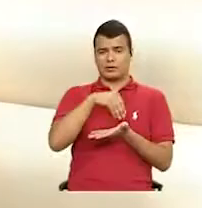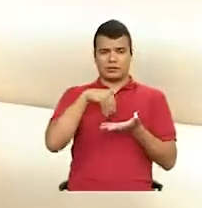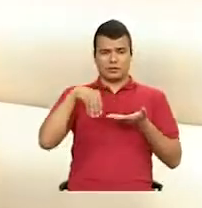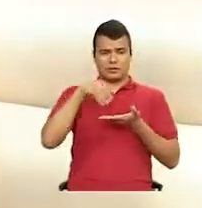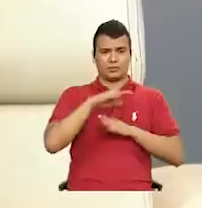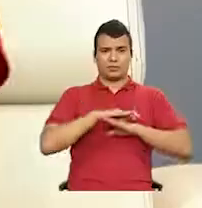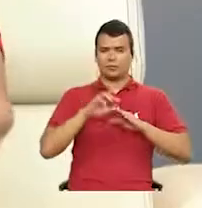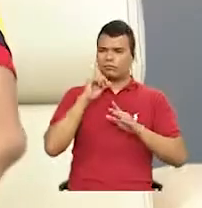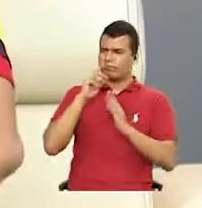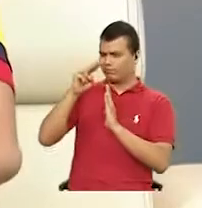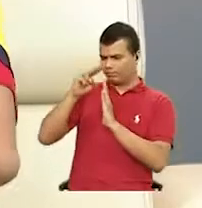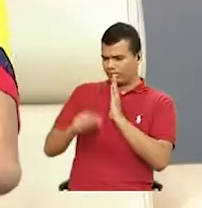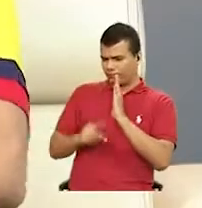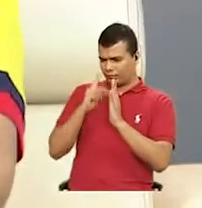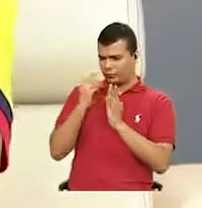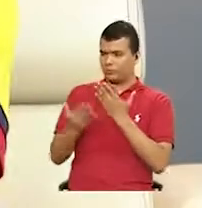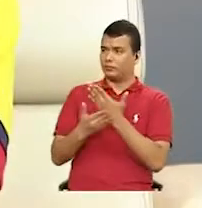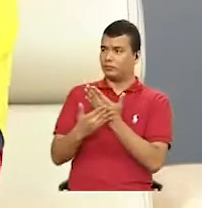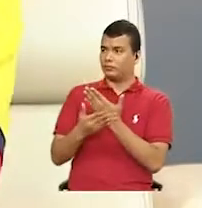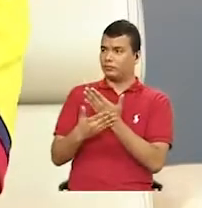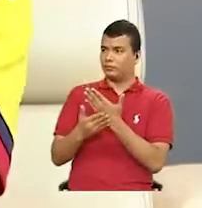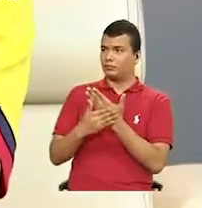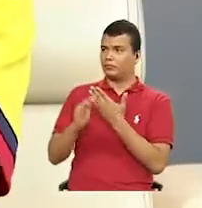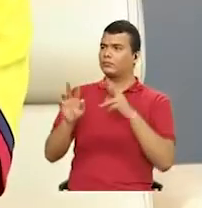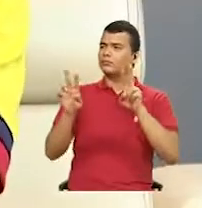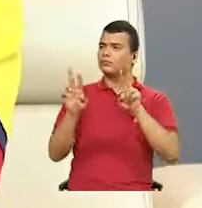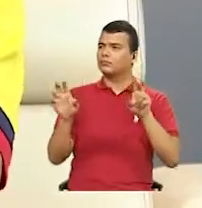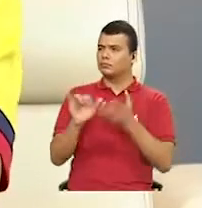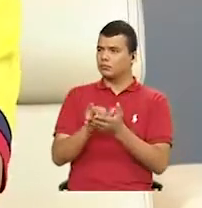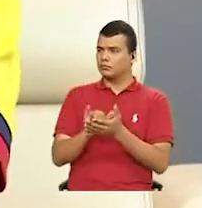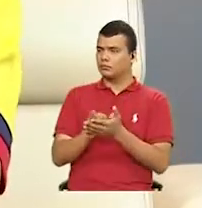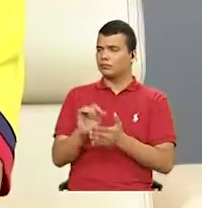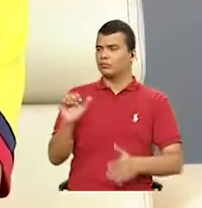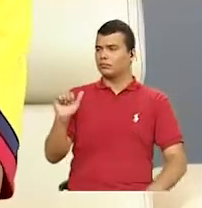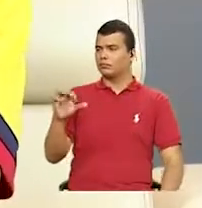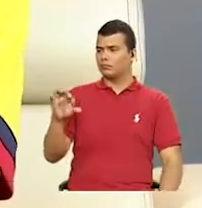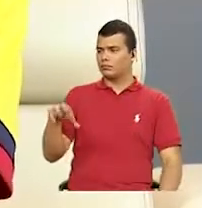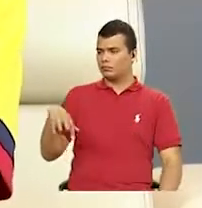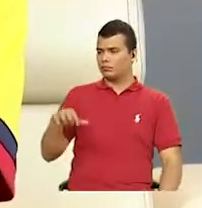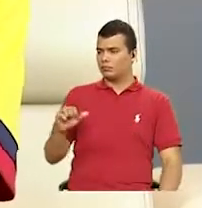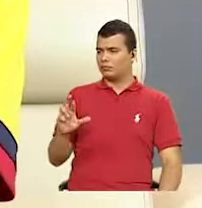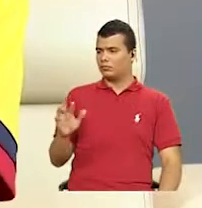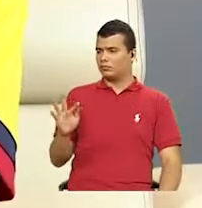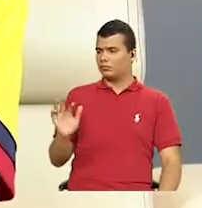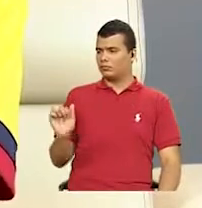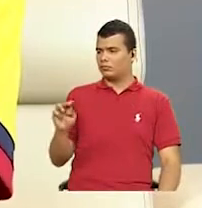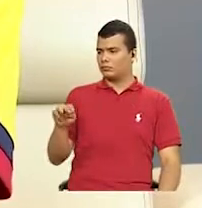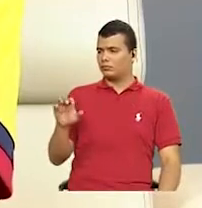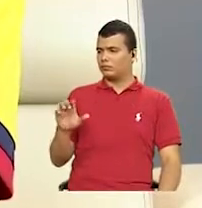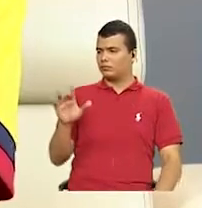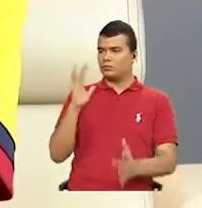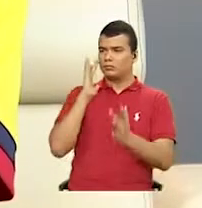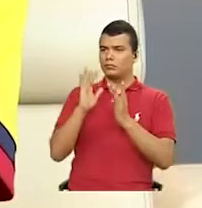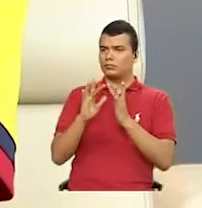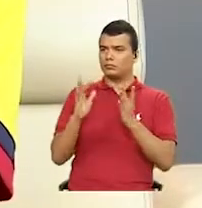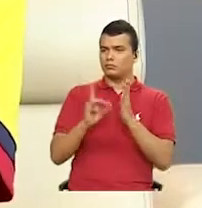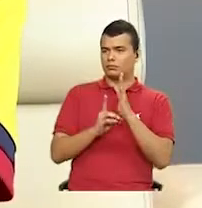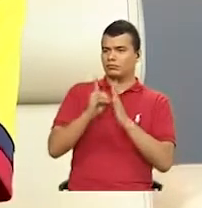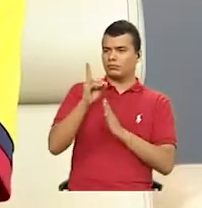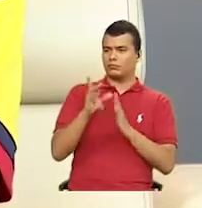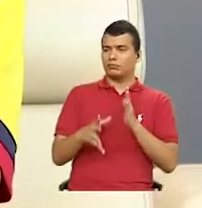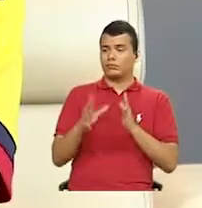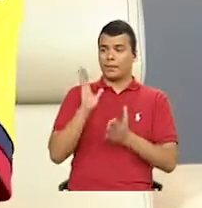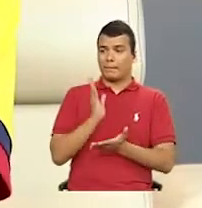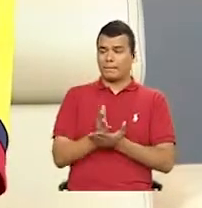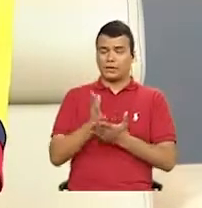Sin embargo, leía algo, querido médico, y es referente al aspartame, que estaba asociado al desarrollo de